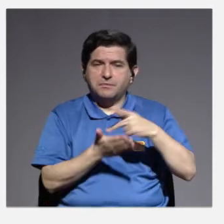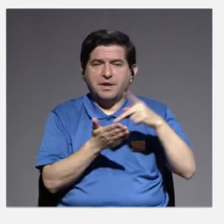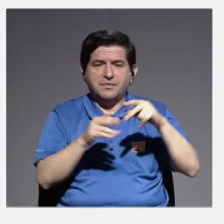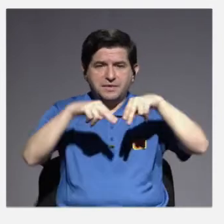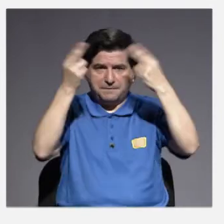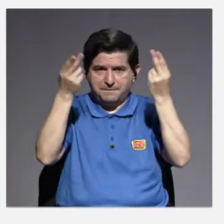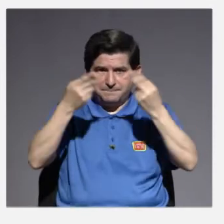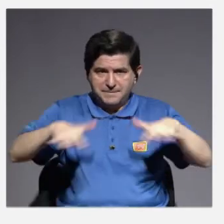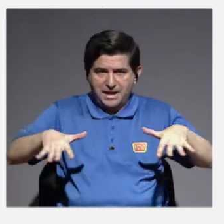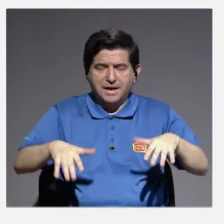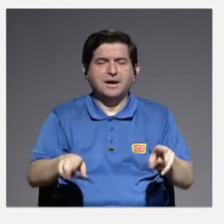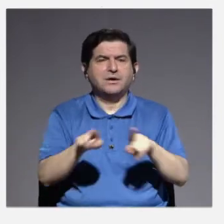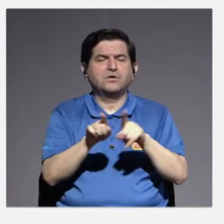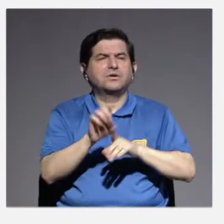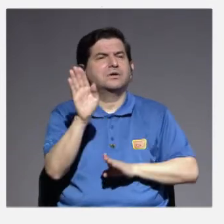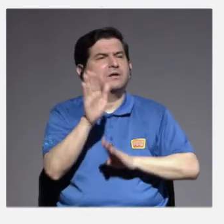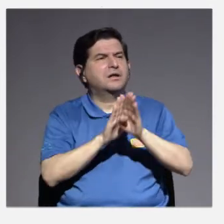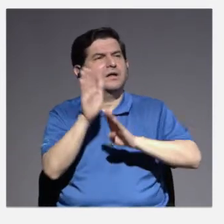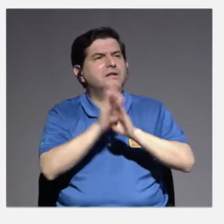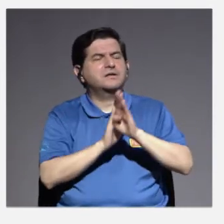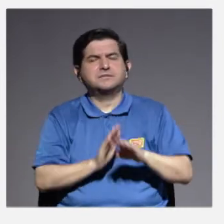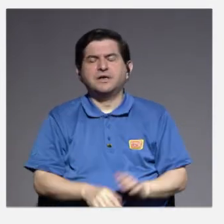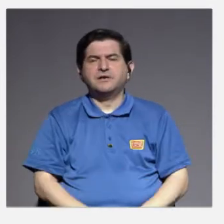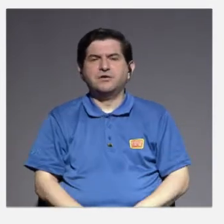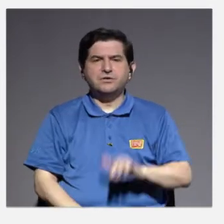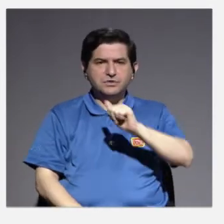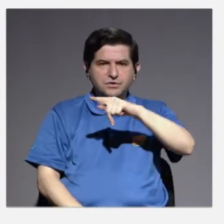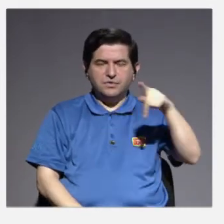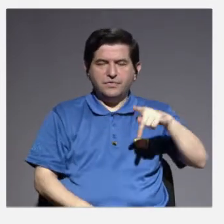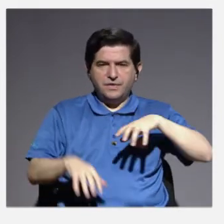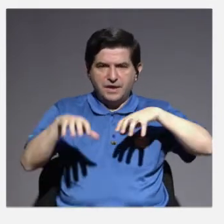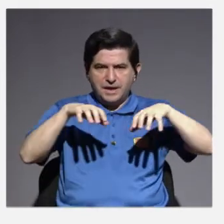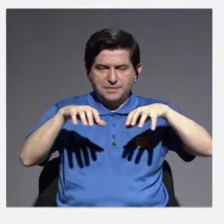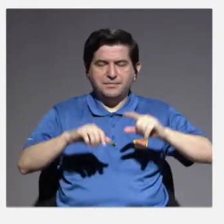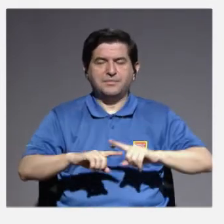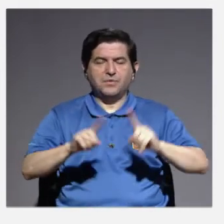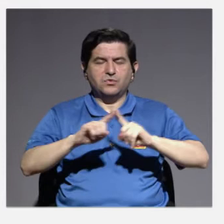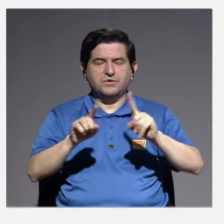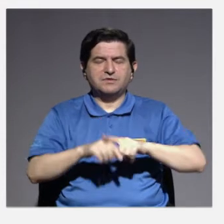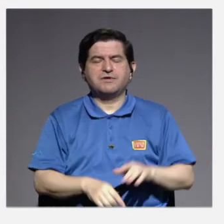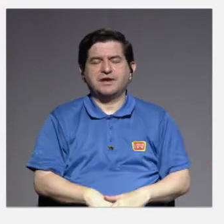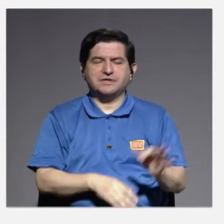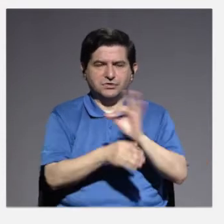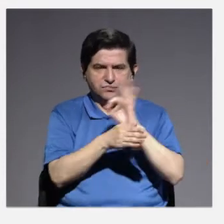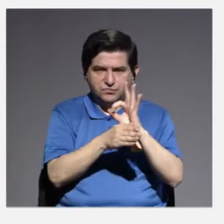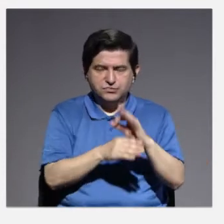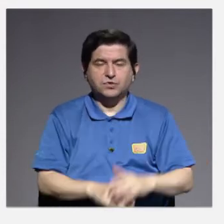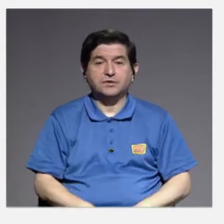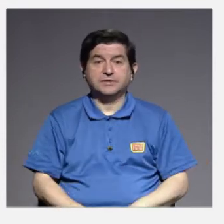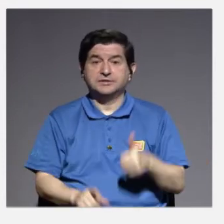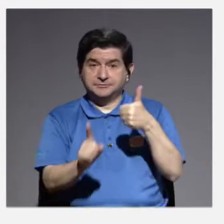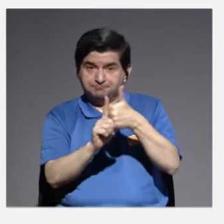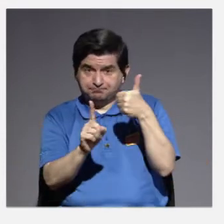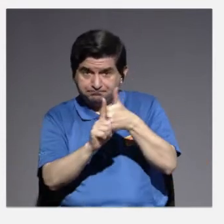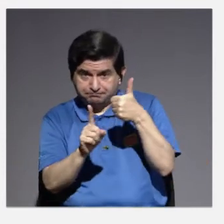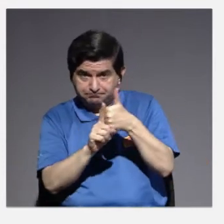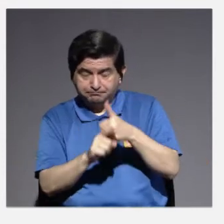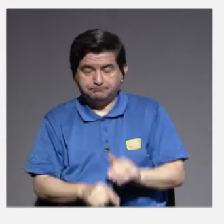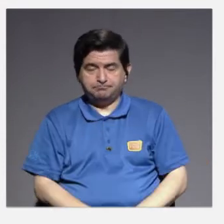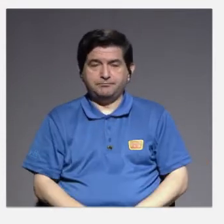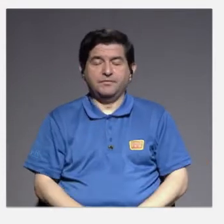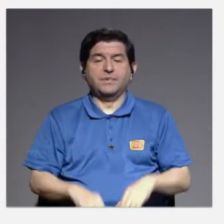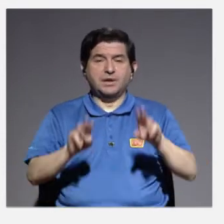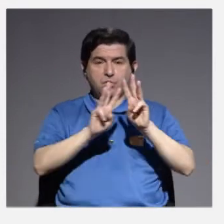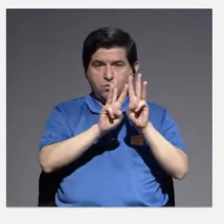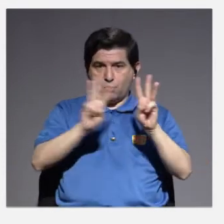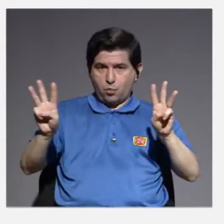pero también podemos hablar del desarrollo de aplicaciones móviles con otro tipo de elementos o funcionalidades, e inclusive las propias páginas web con